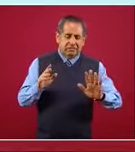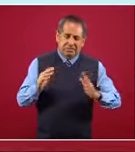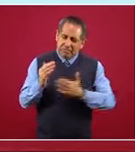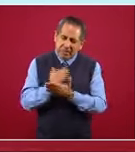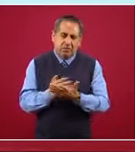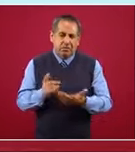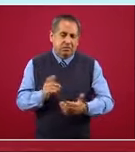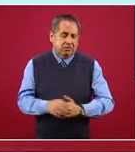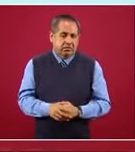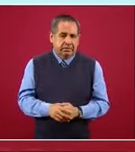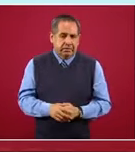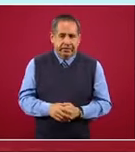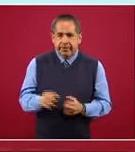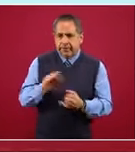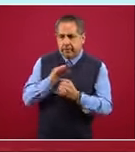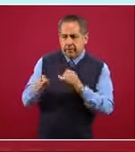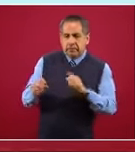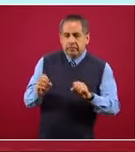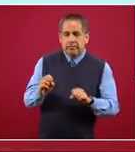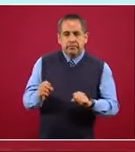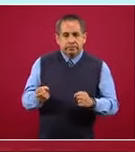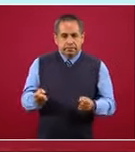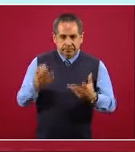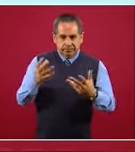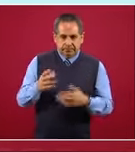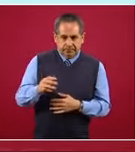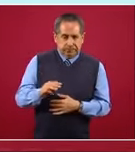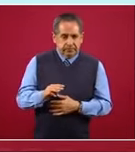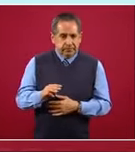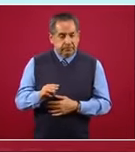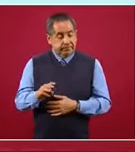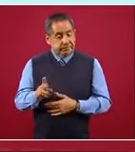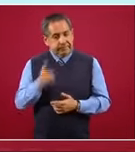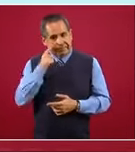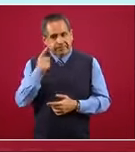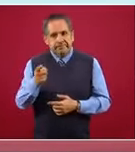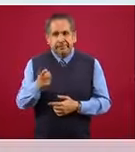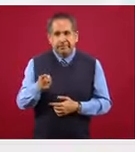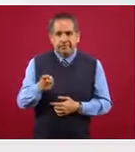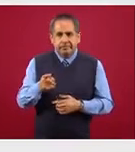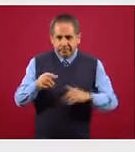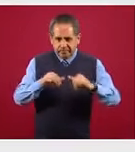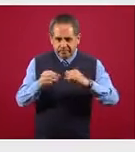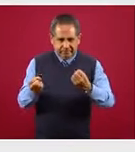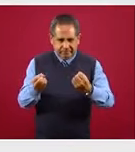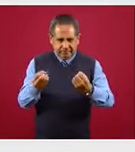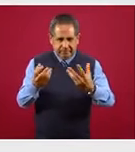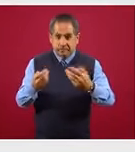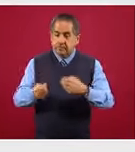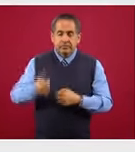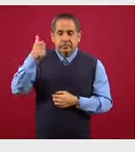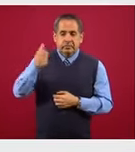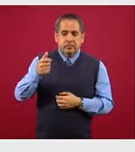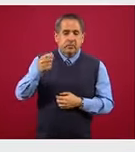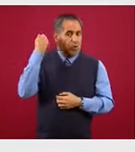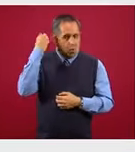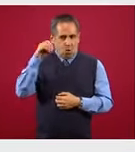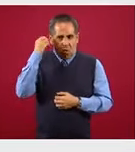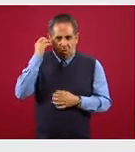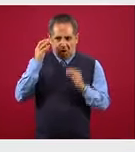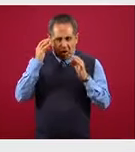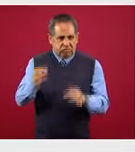Y veamos la última diapositiva, que es precisamente el mapa animado. Inicia en Oaxaca de Juárez. Oaxaca tiene